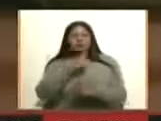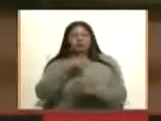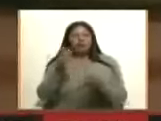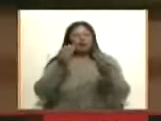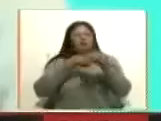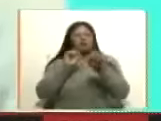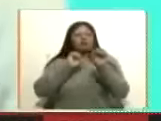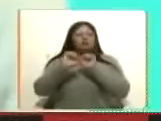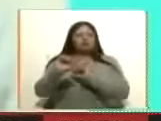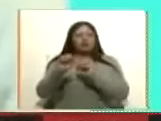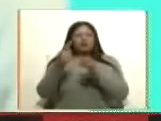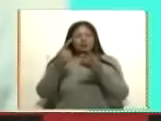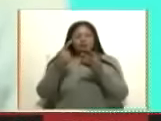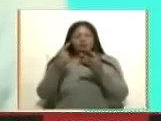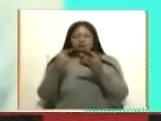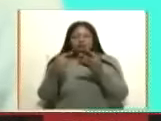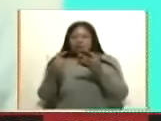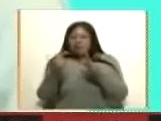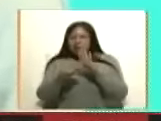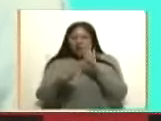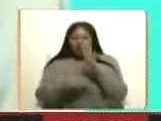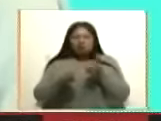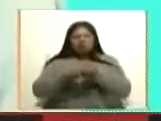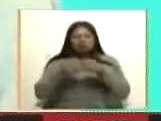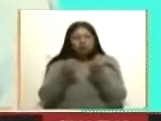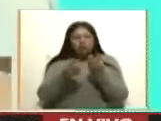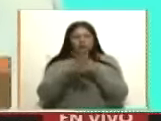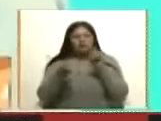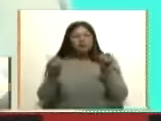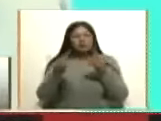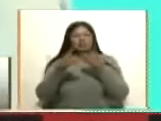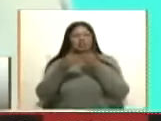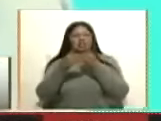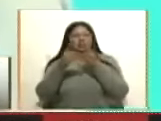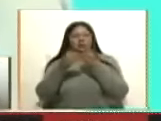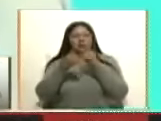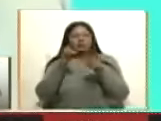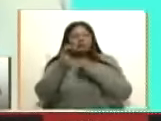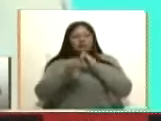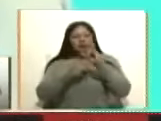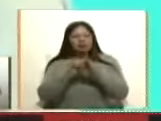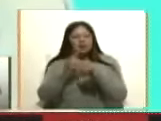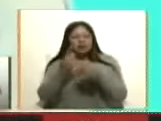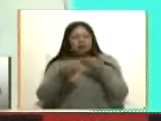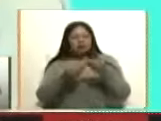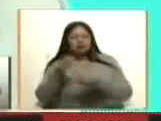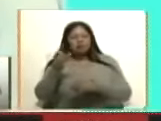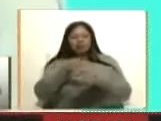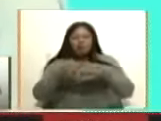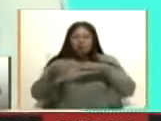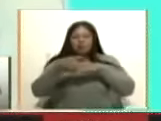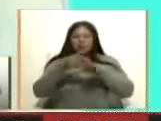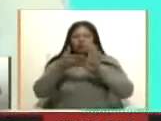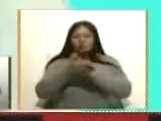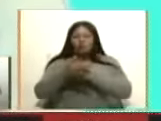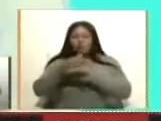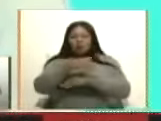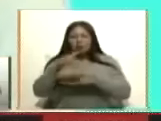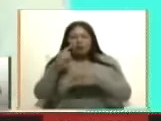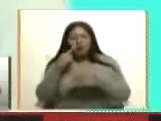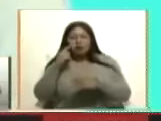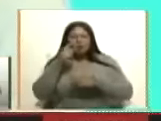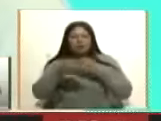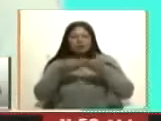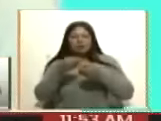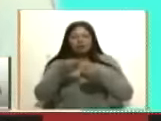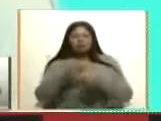las acciones violatorias del derecho internacional que Guyana estaba desarrollando sobre el mar no delimitado de sobre